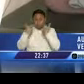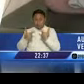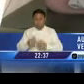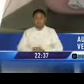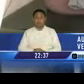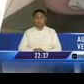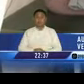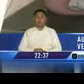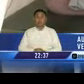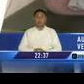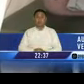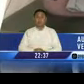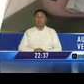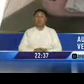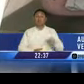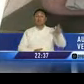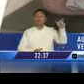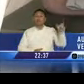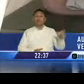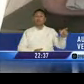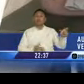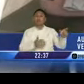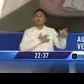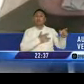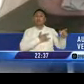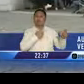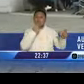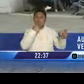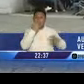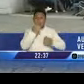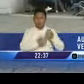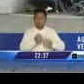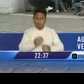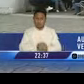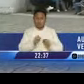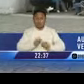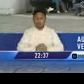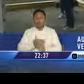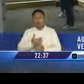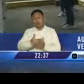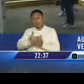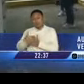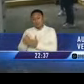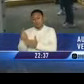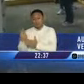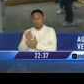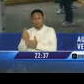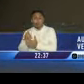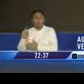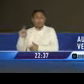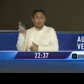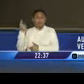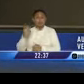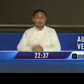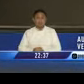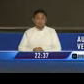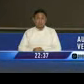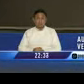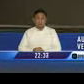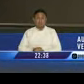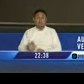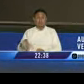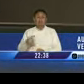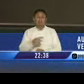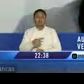Además, señala que para los pacientes con sintomatología respiratoria, el aislamiento debería ser la disposición prioritaria, independientemente